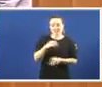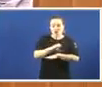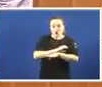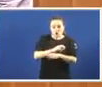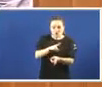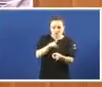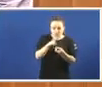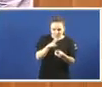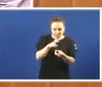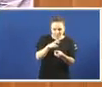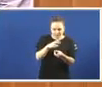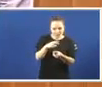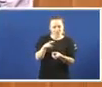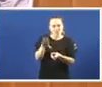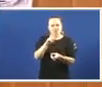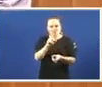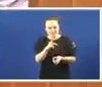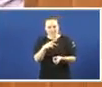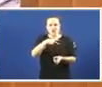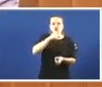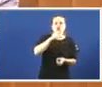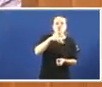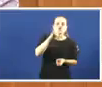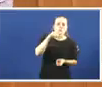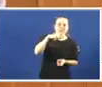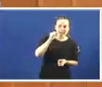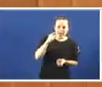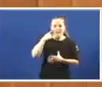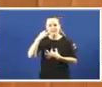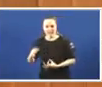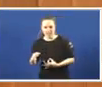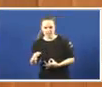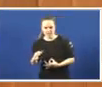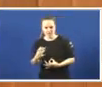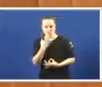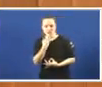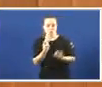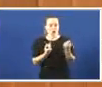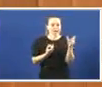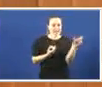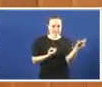entre nominal e real. Cando alguén quere comparar unha cantidad no ano